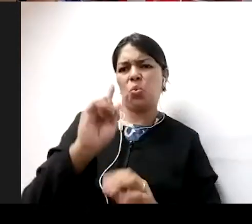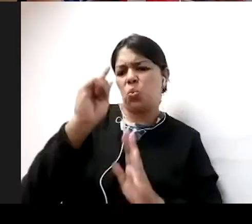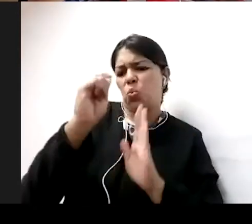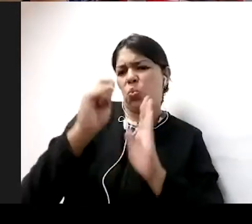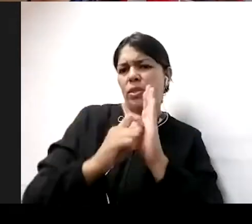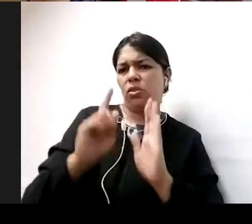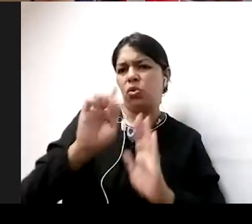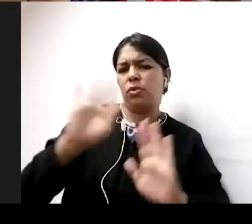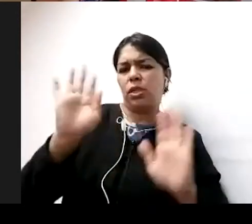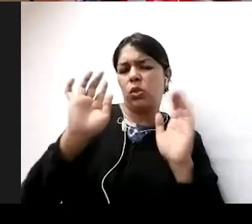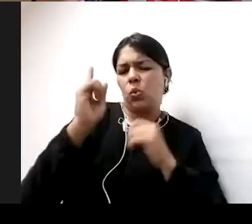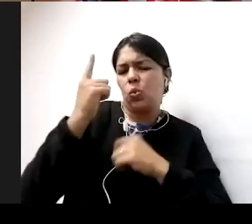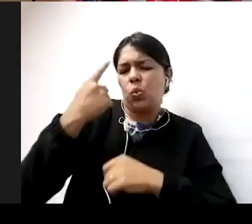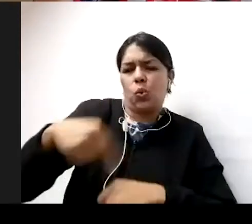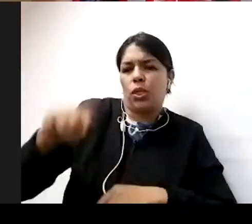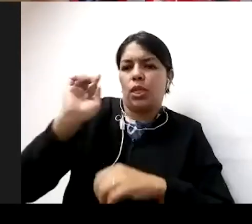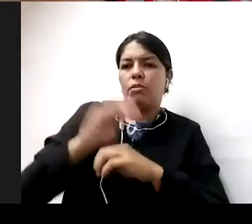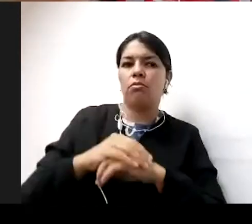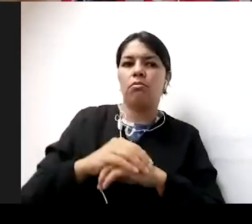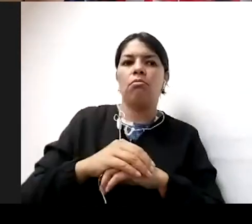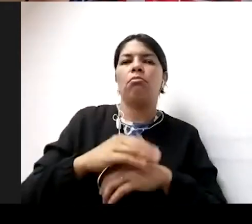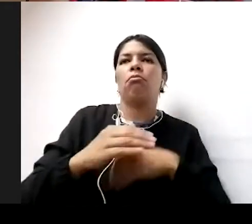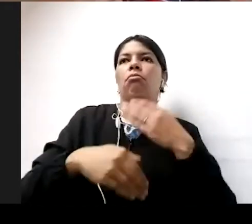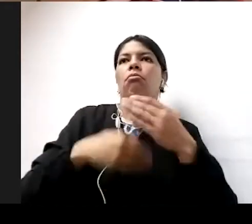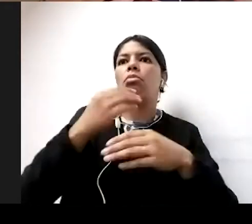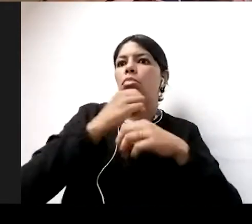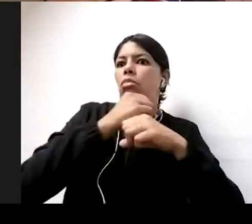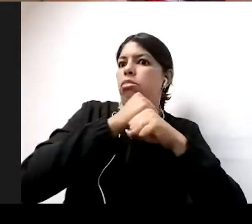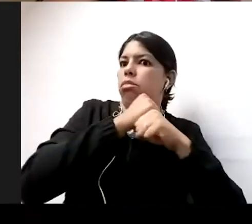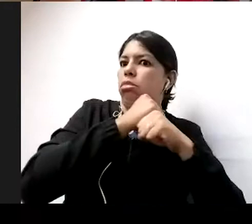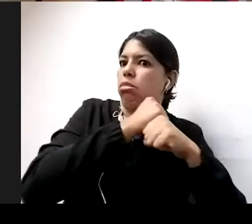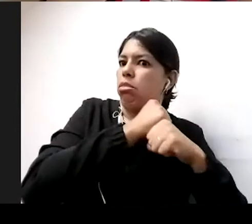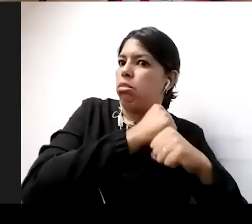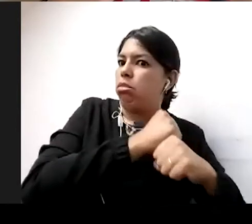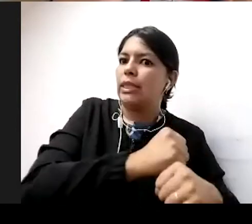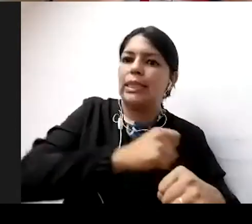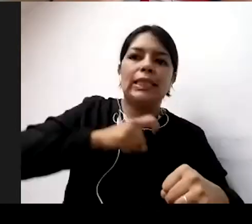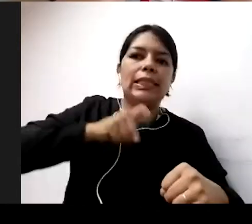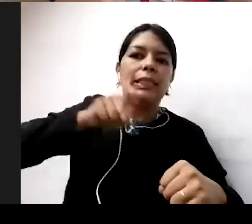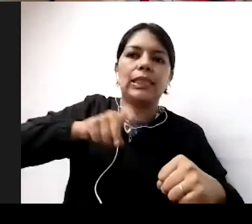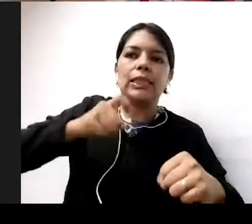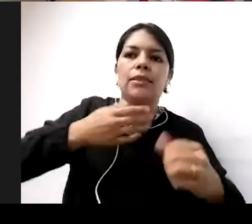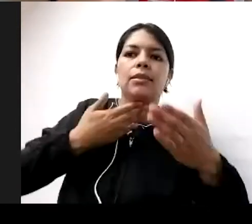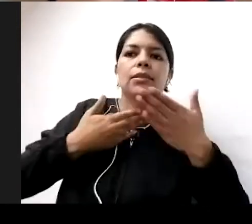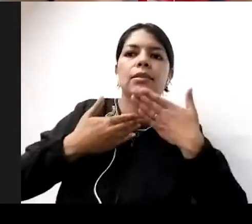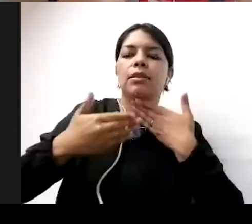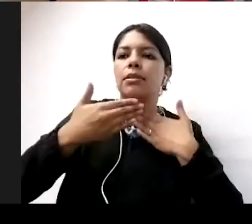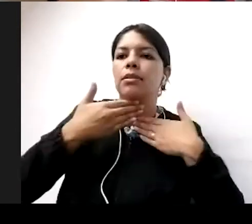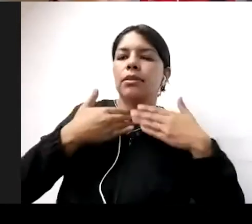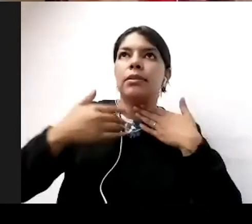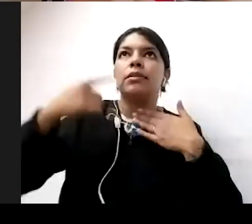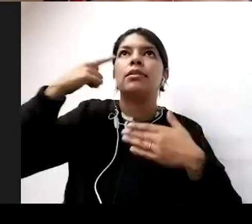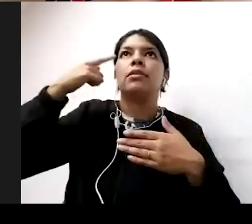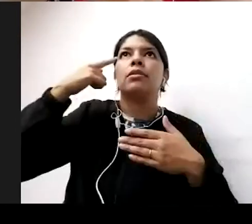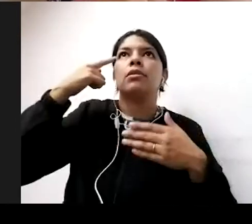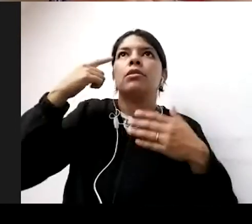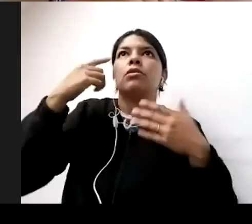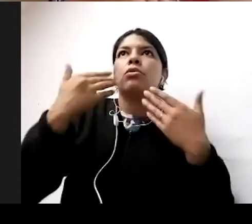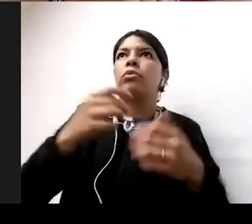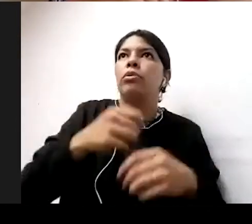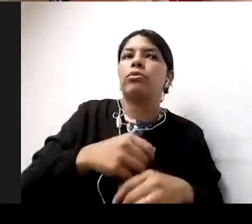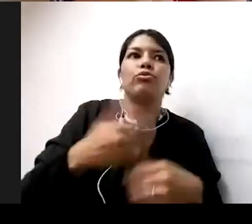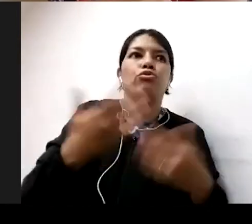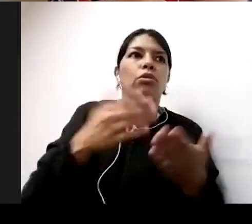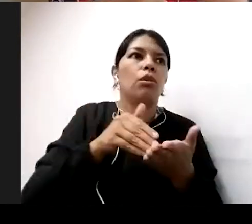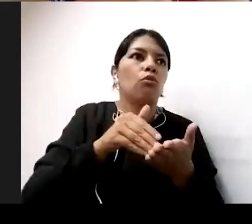convertirse en una necesidad de la persona, en donde la persona dedica la mayor parte de su tiempo a pensar en cómo consumir, cómo puede comprar, cómo